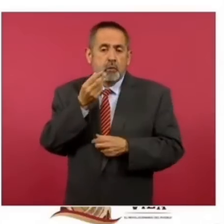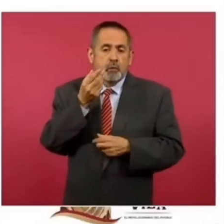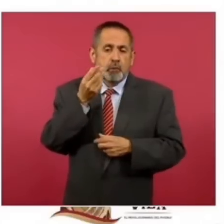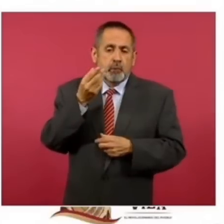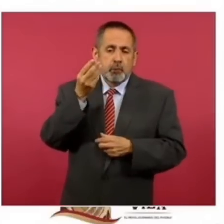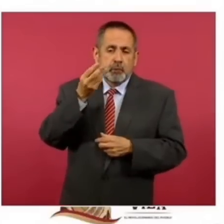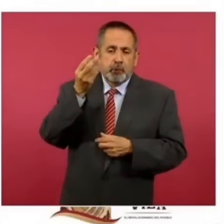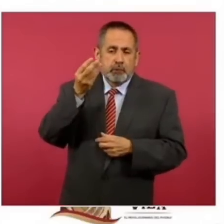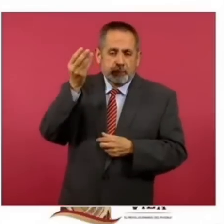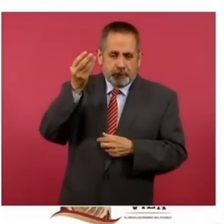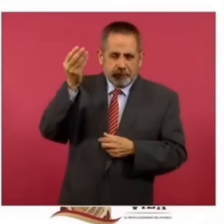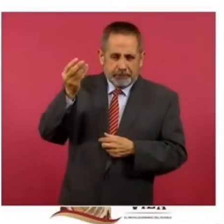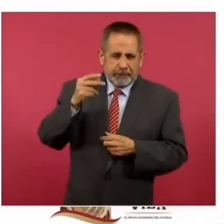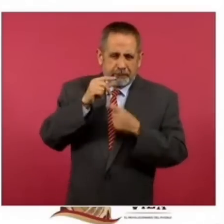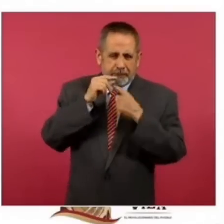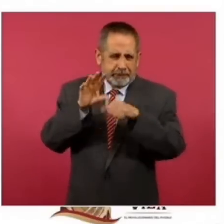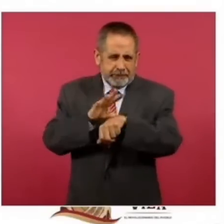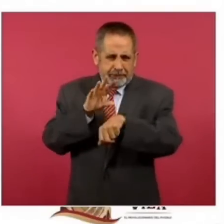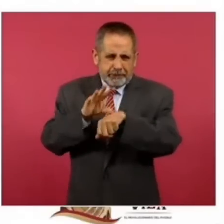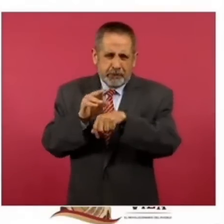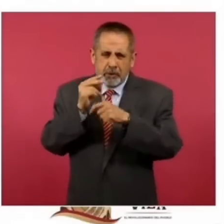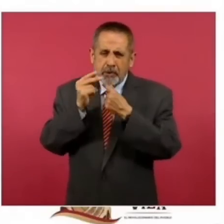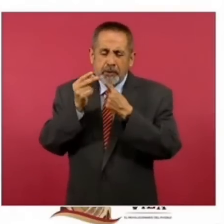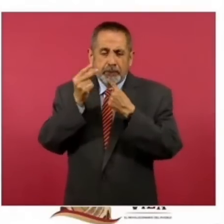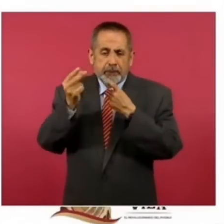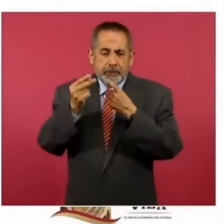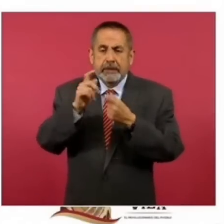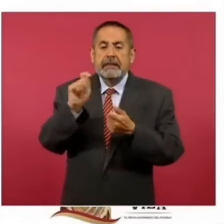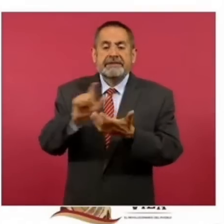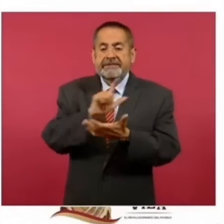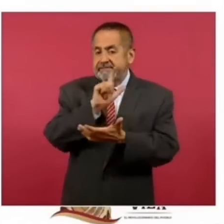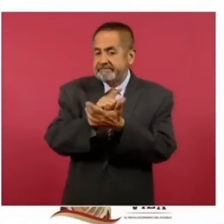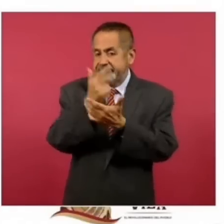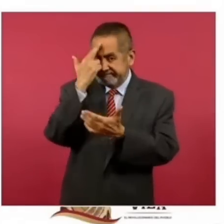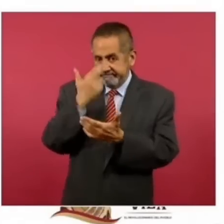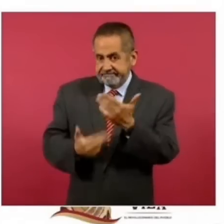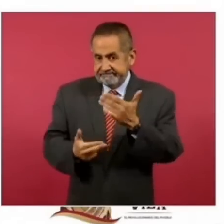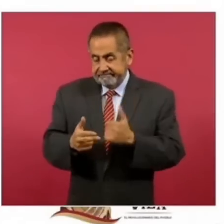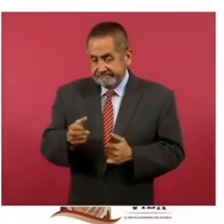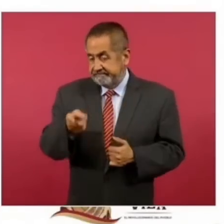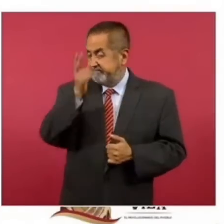electrónicos y vapeadores está cometiendo un delito.